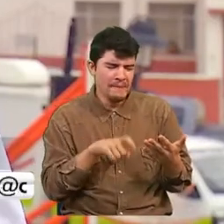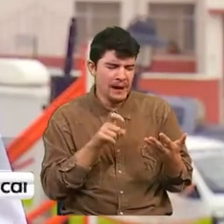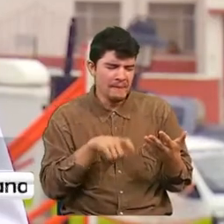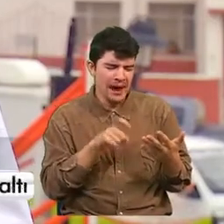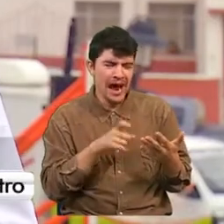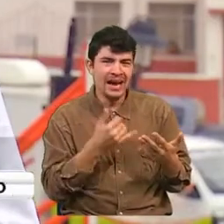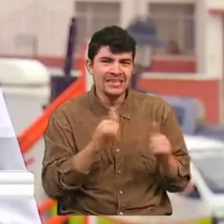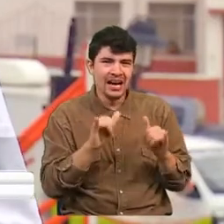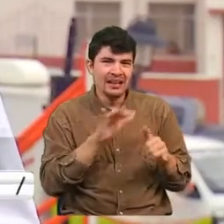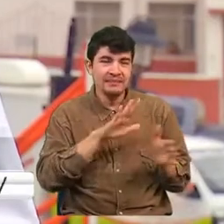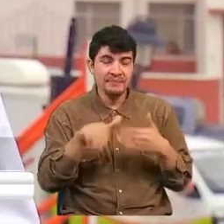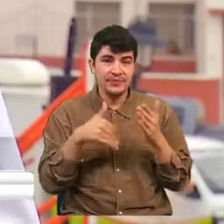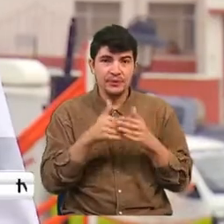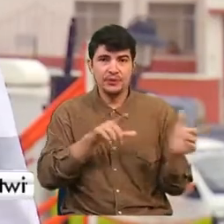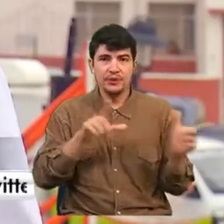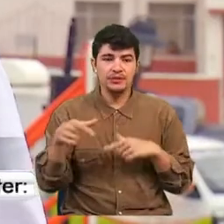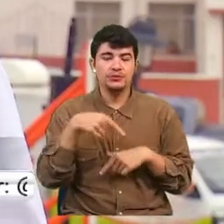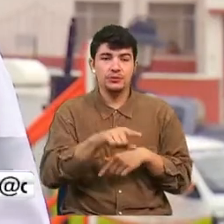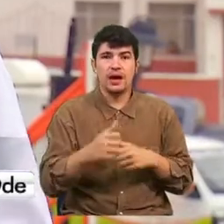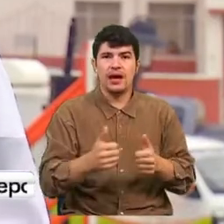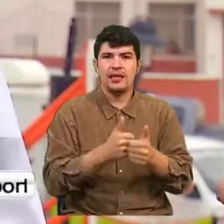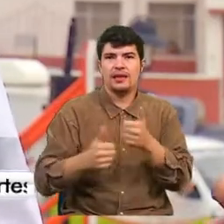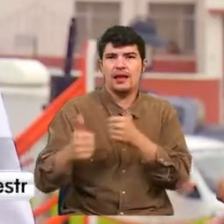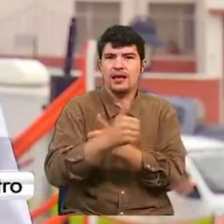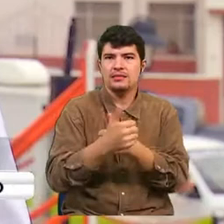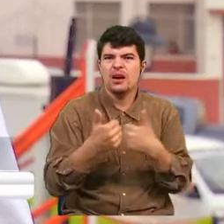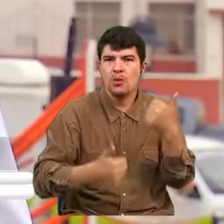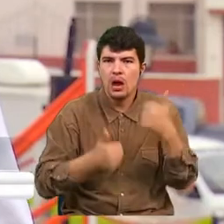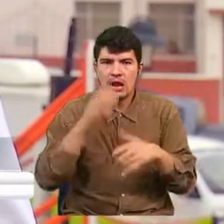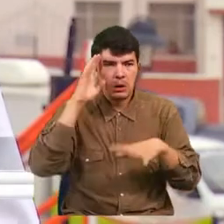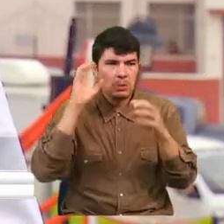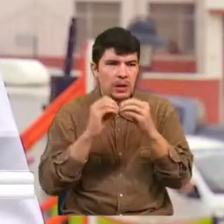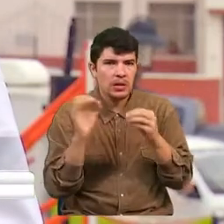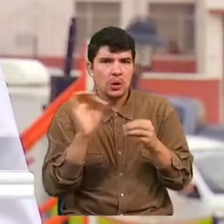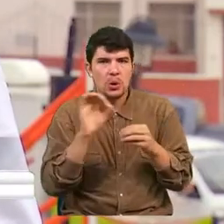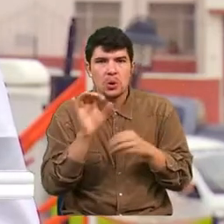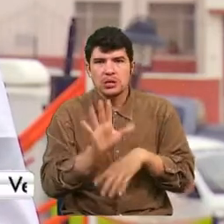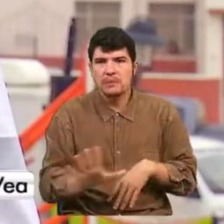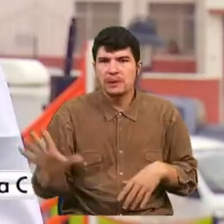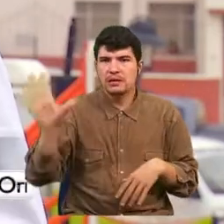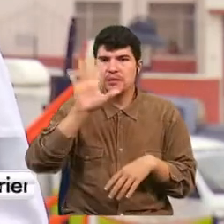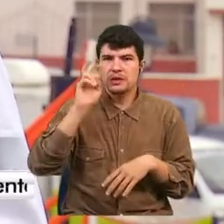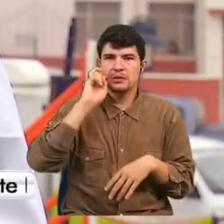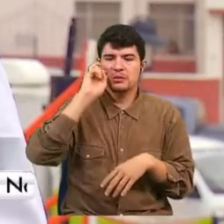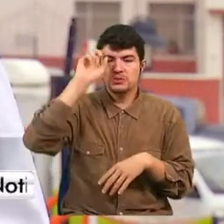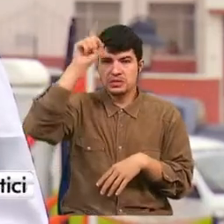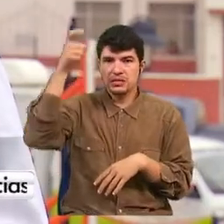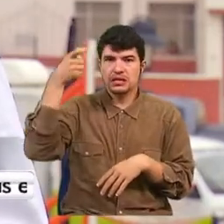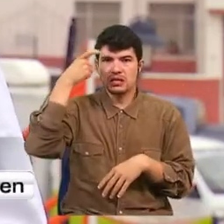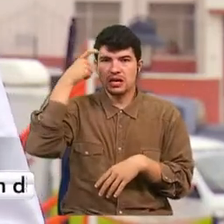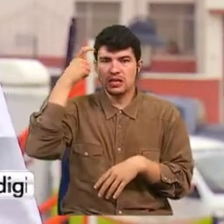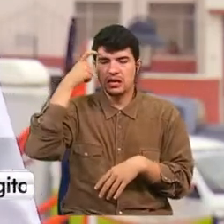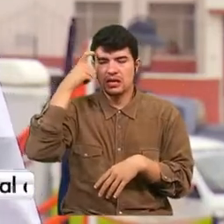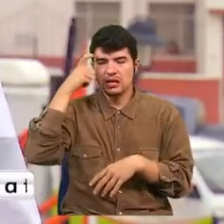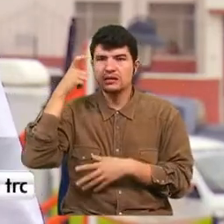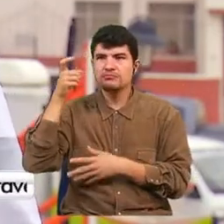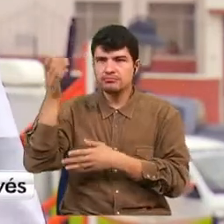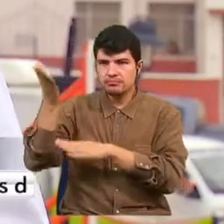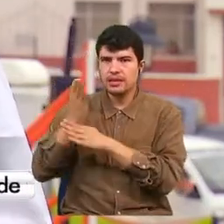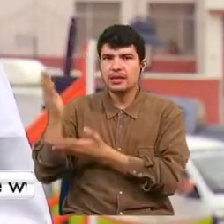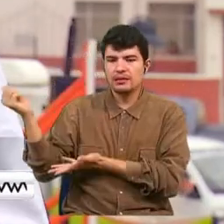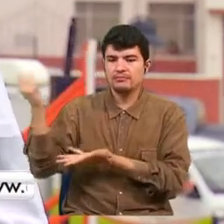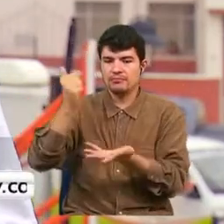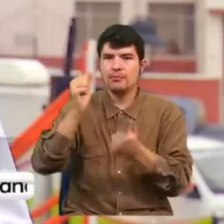todo listo, se adelanta, bien sea por convenio o bien sea a través del Departamento de Santander, las inversiones